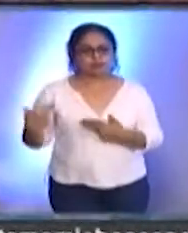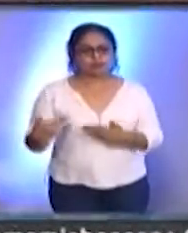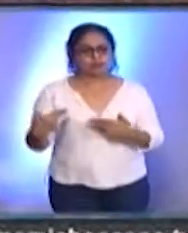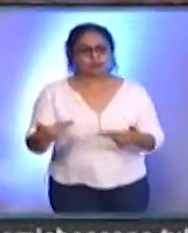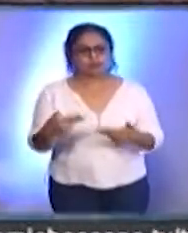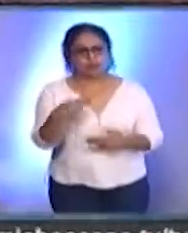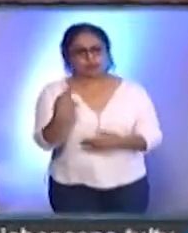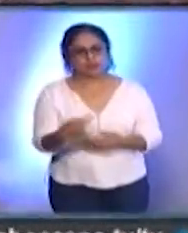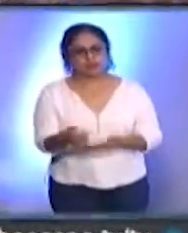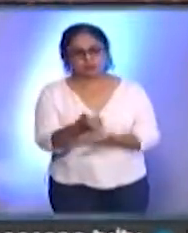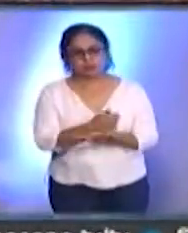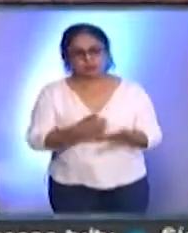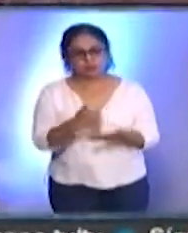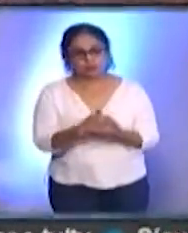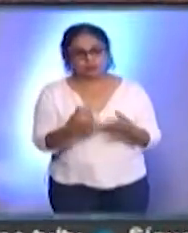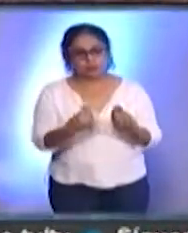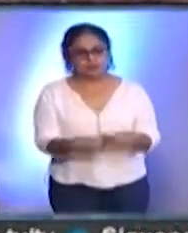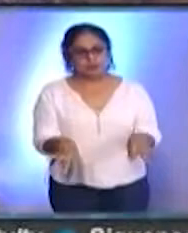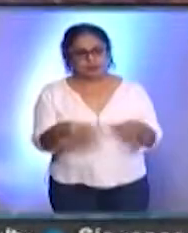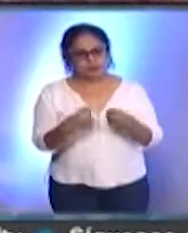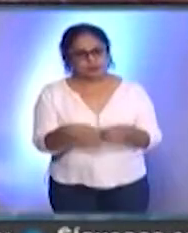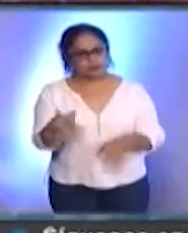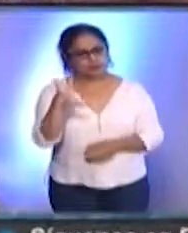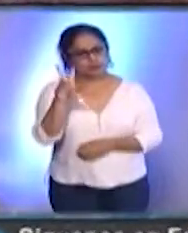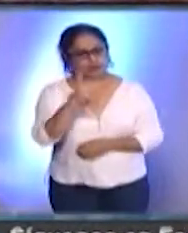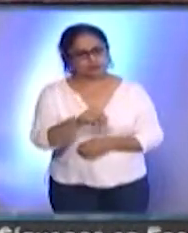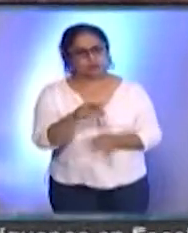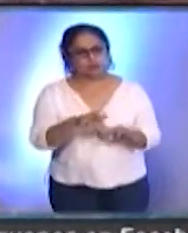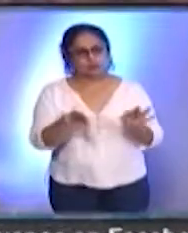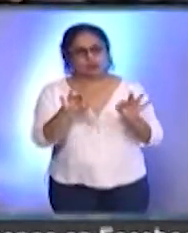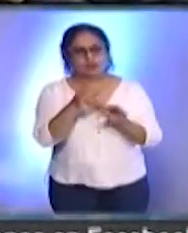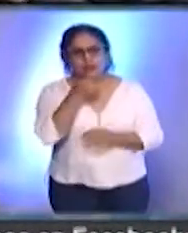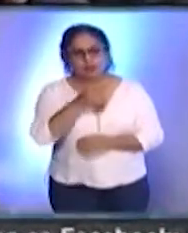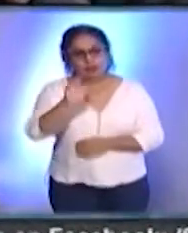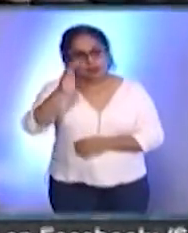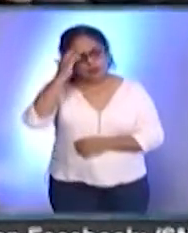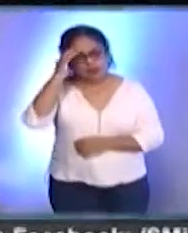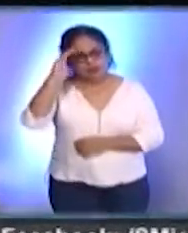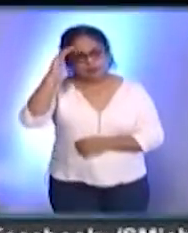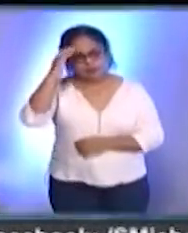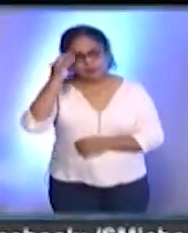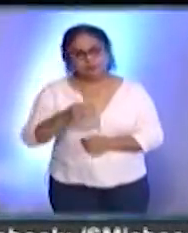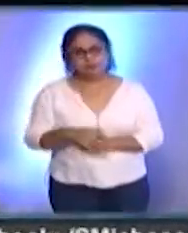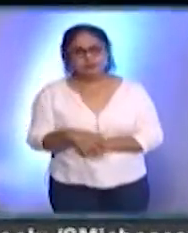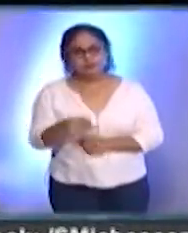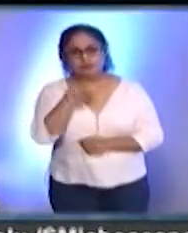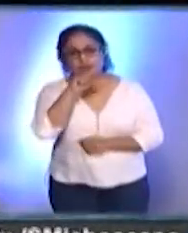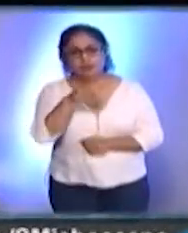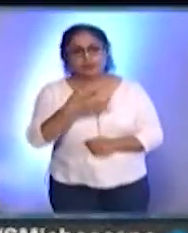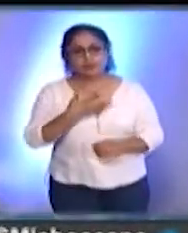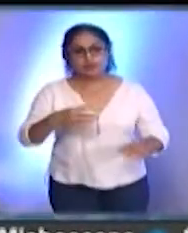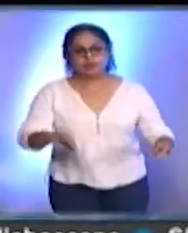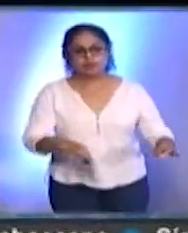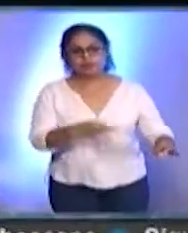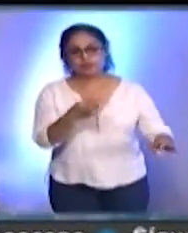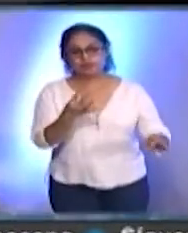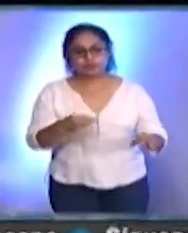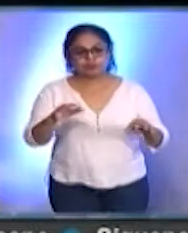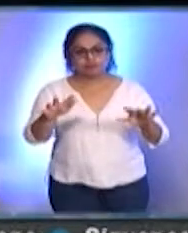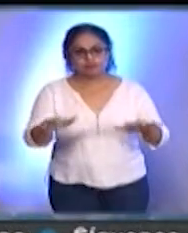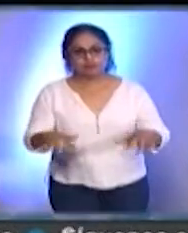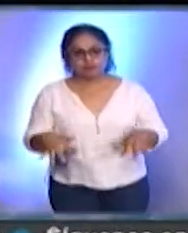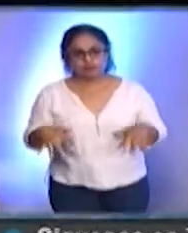ciudad, no podemos dejar perder, y es importante que los niños y los jóvenes la conozcan. Asimismo, habrá conciertos con el coro de la Orquesta